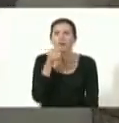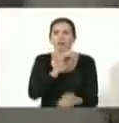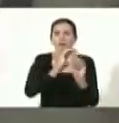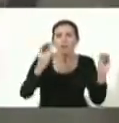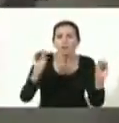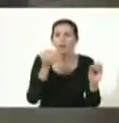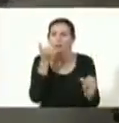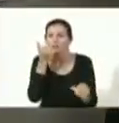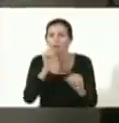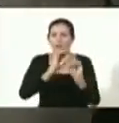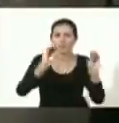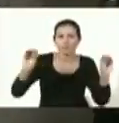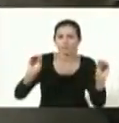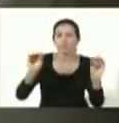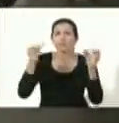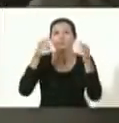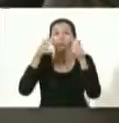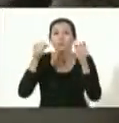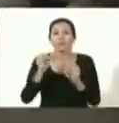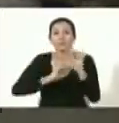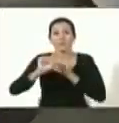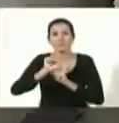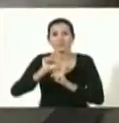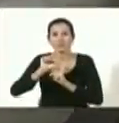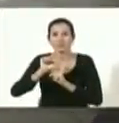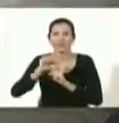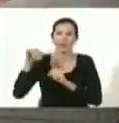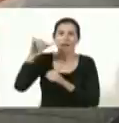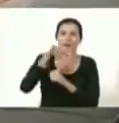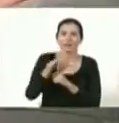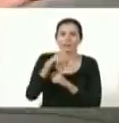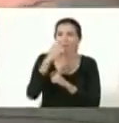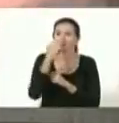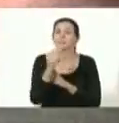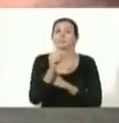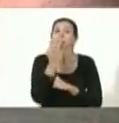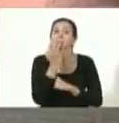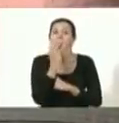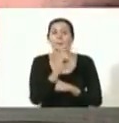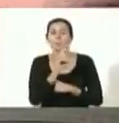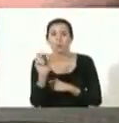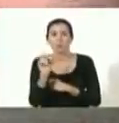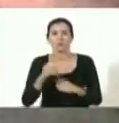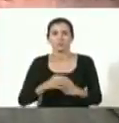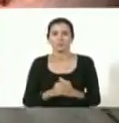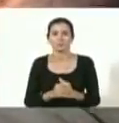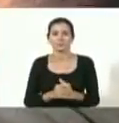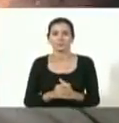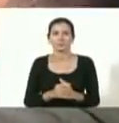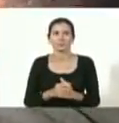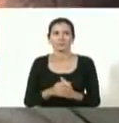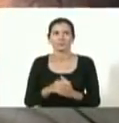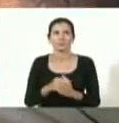responsabilidad de defensa aérea Zamora, activar seguimiento y posterior de destrucción del blanco.